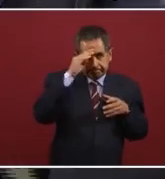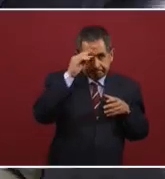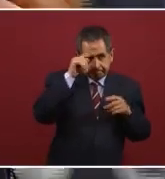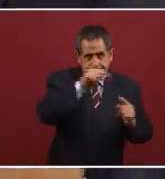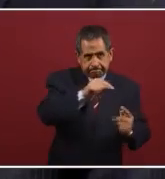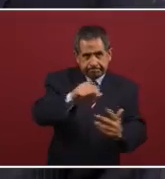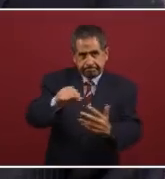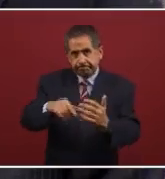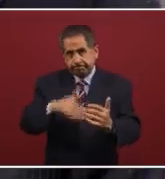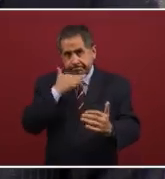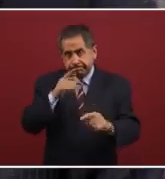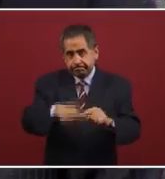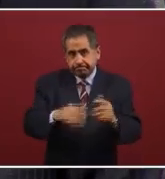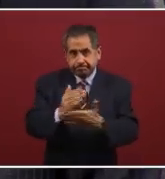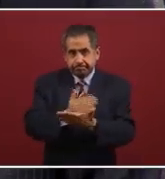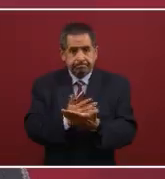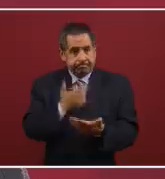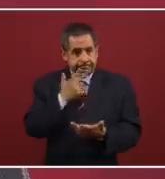ese factor.